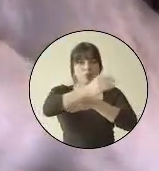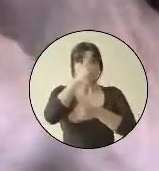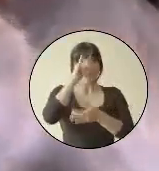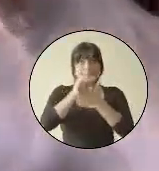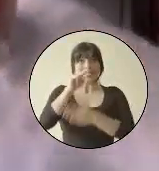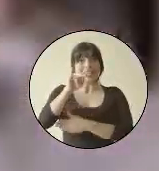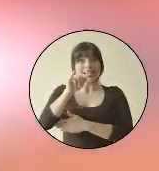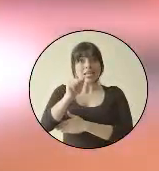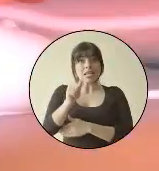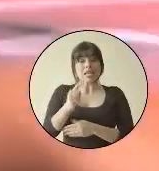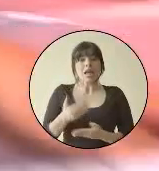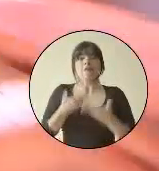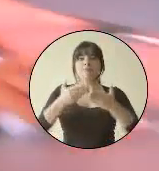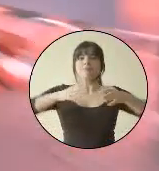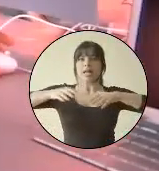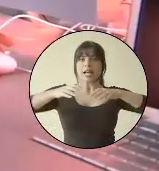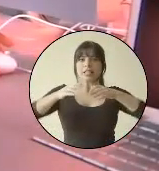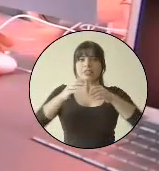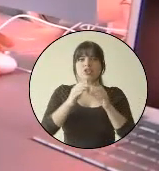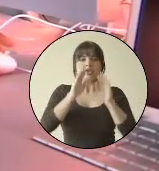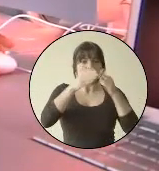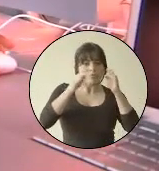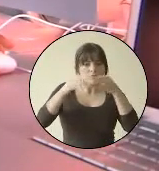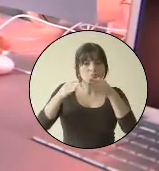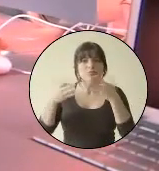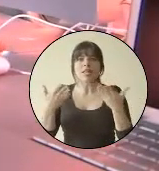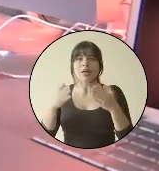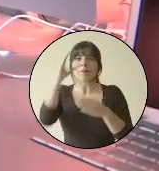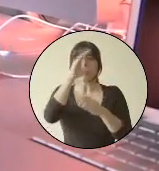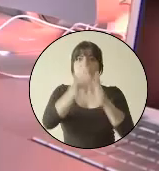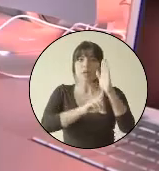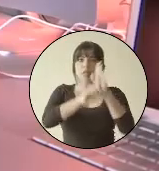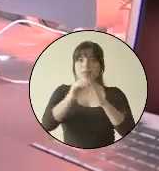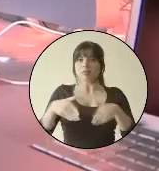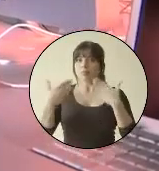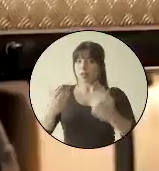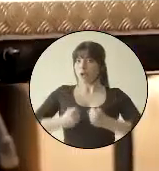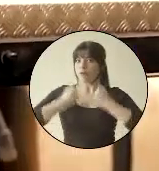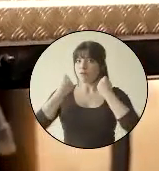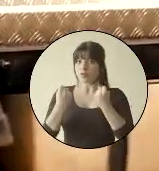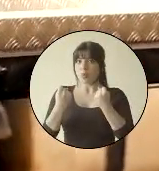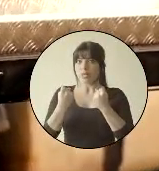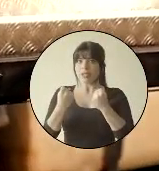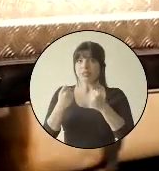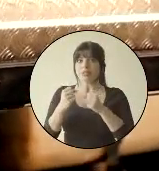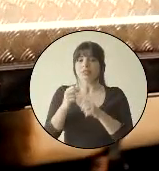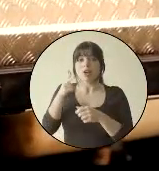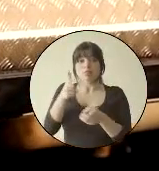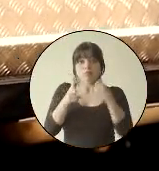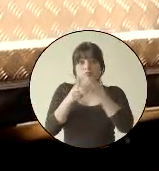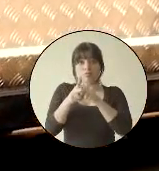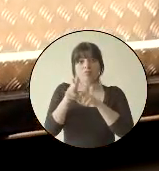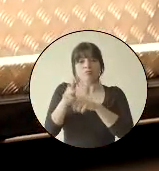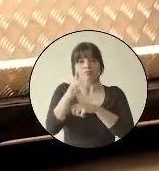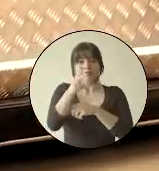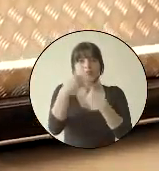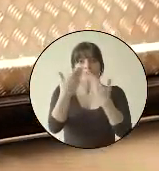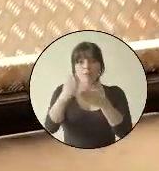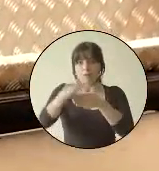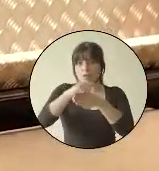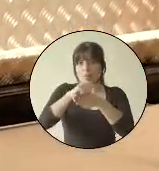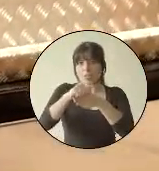ello, el INAH proyecta acciones focalizadas en el desarrollo y fortalecimiento de las unidades móviles de